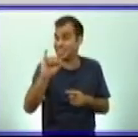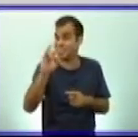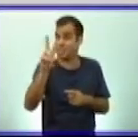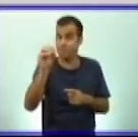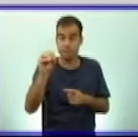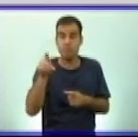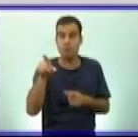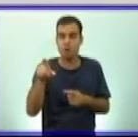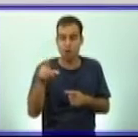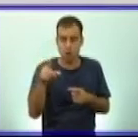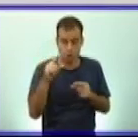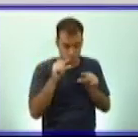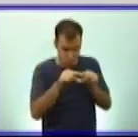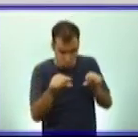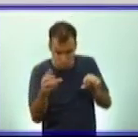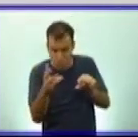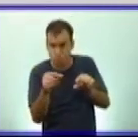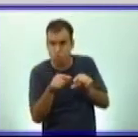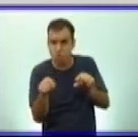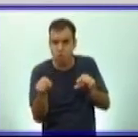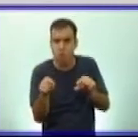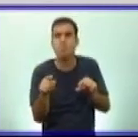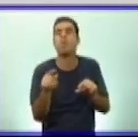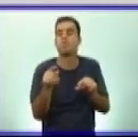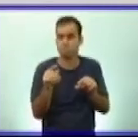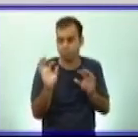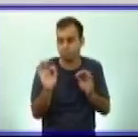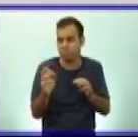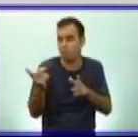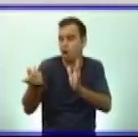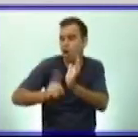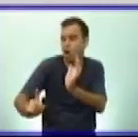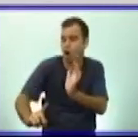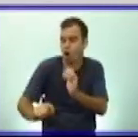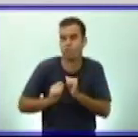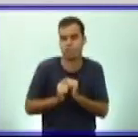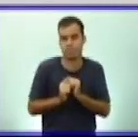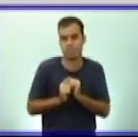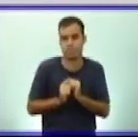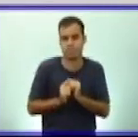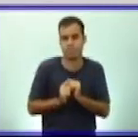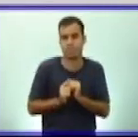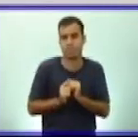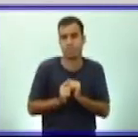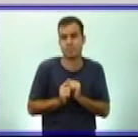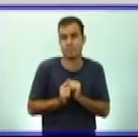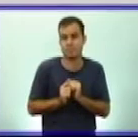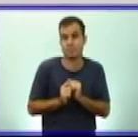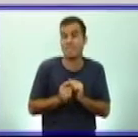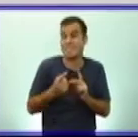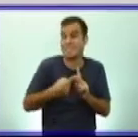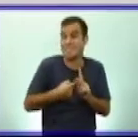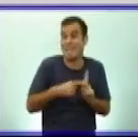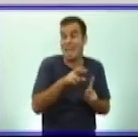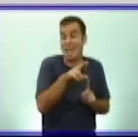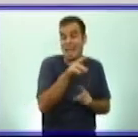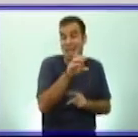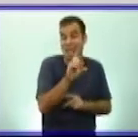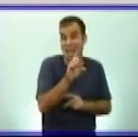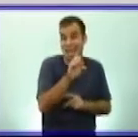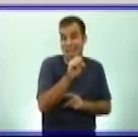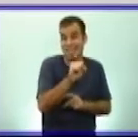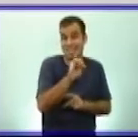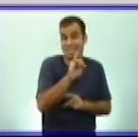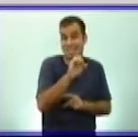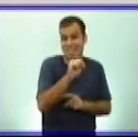el producto de la corriente efectiva en el circuito y del valor de la resistencia de este elemento presente